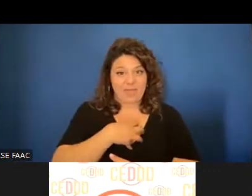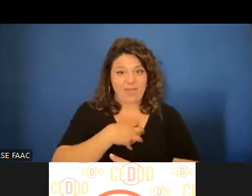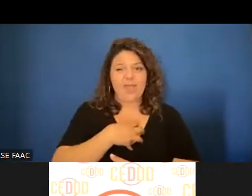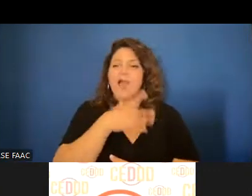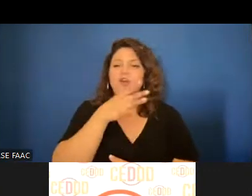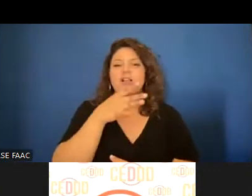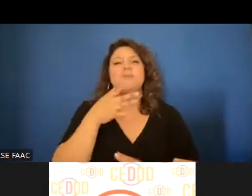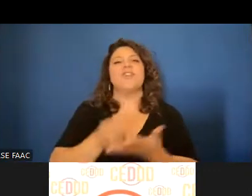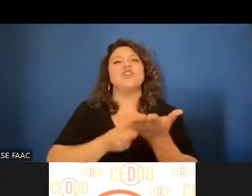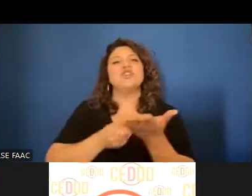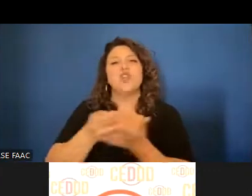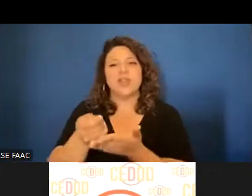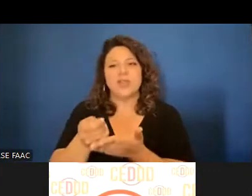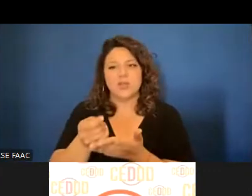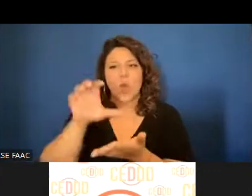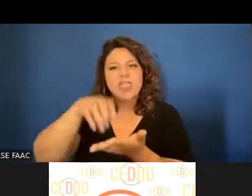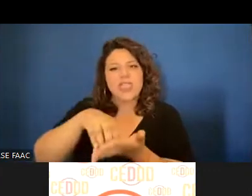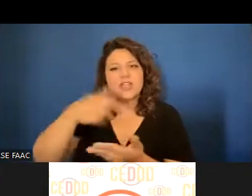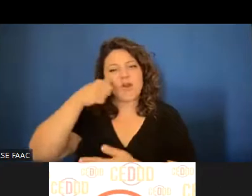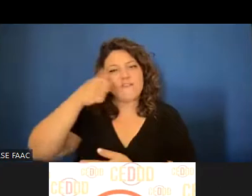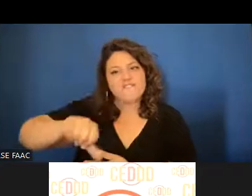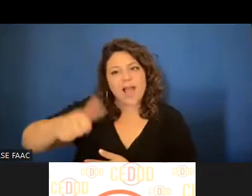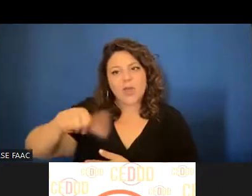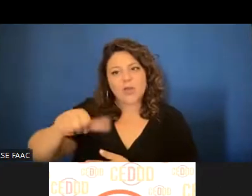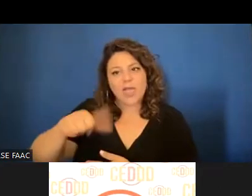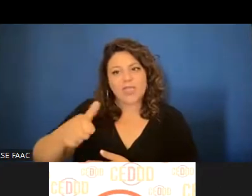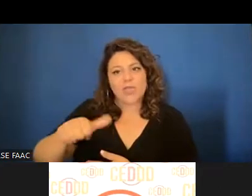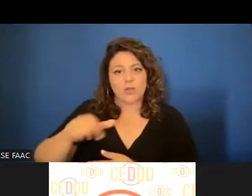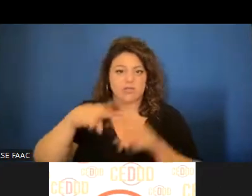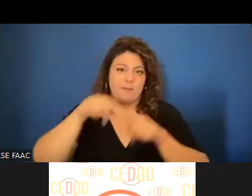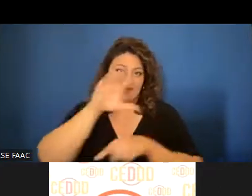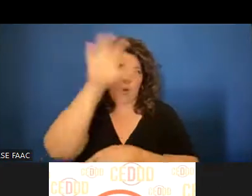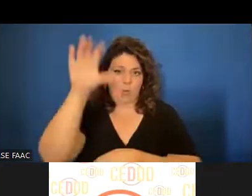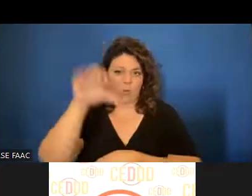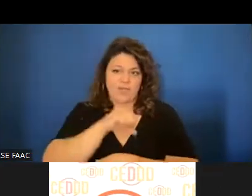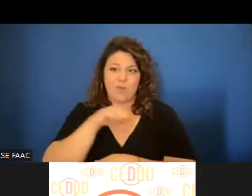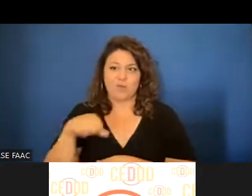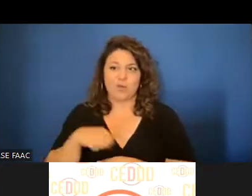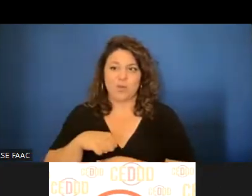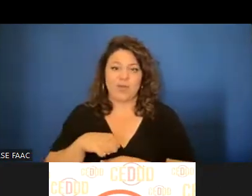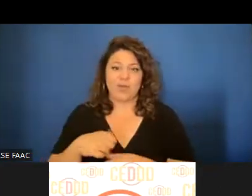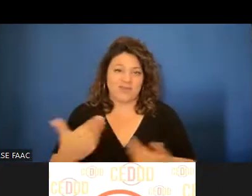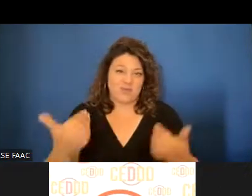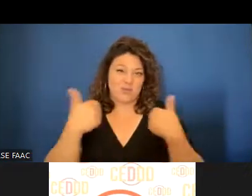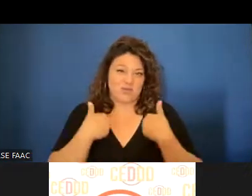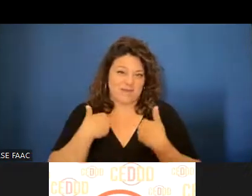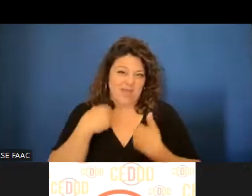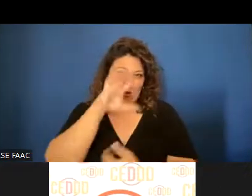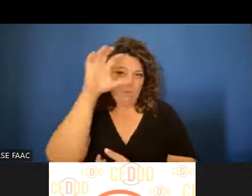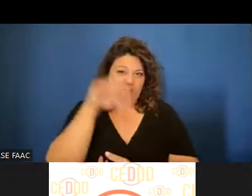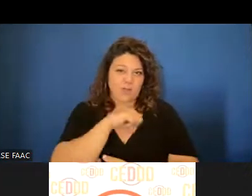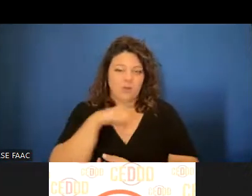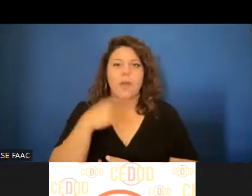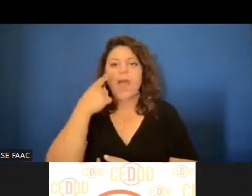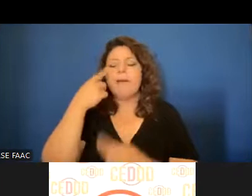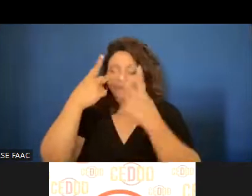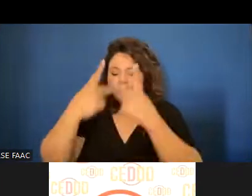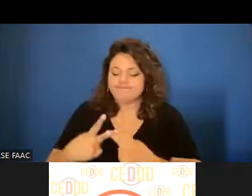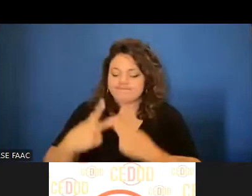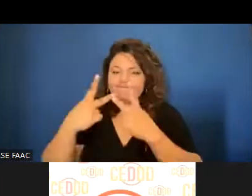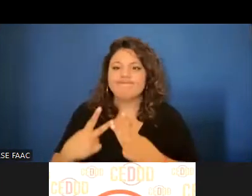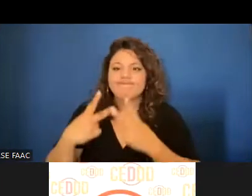maquillará, si es verdad o si es mentira, todo el tema de la justificación que se hace. Pero hay que tener mucho cuidado con el